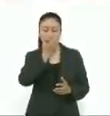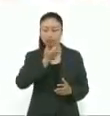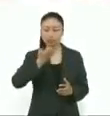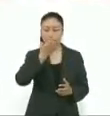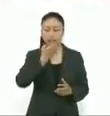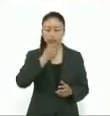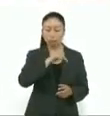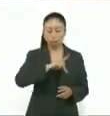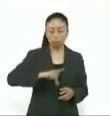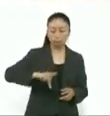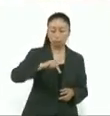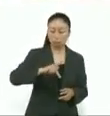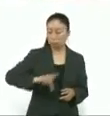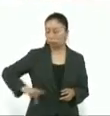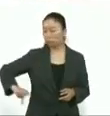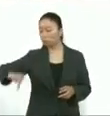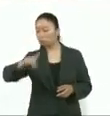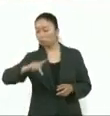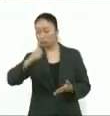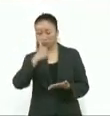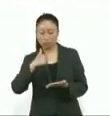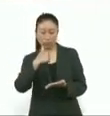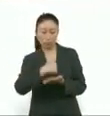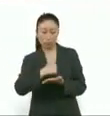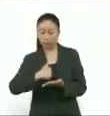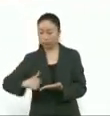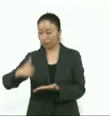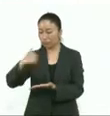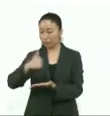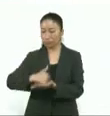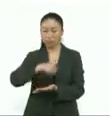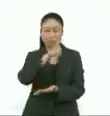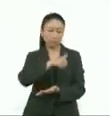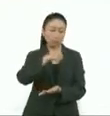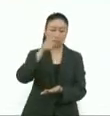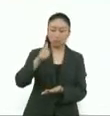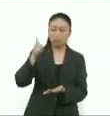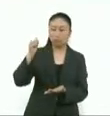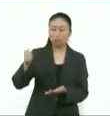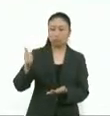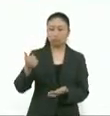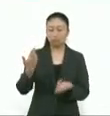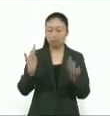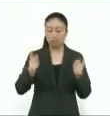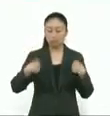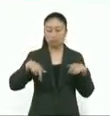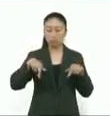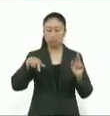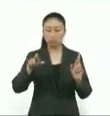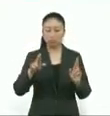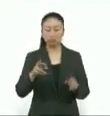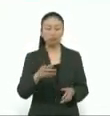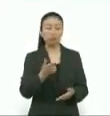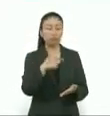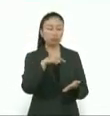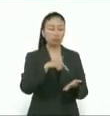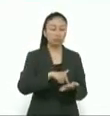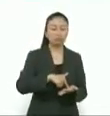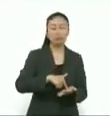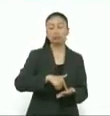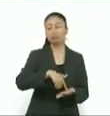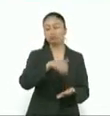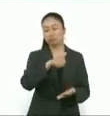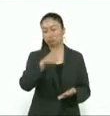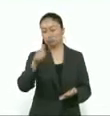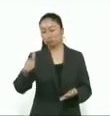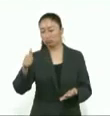cada pueblo, en cada ciudad, representan en sus territorios, en sus